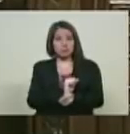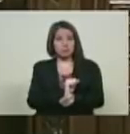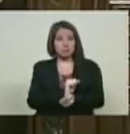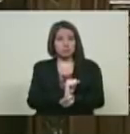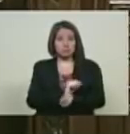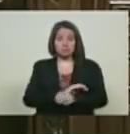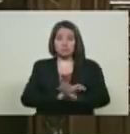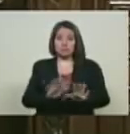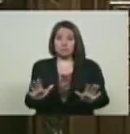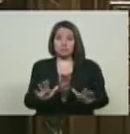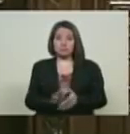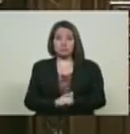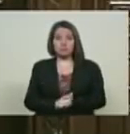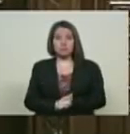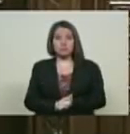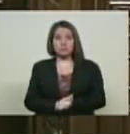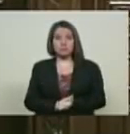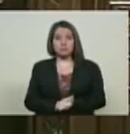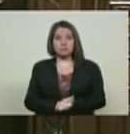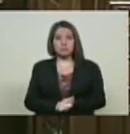Termina de esta manera.